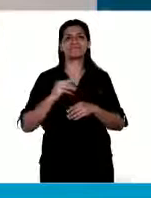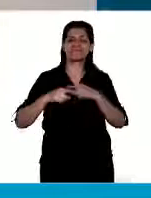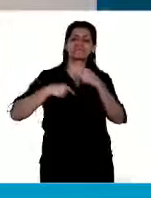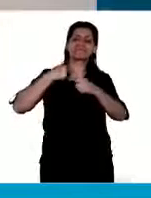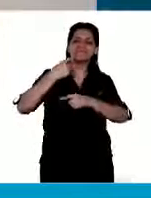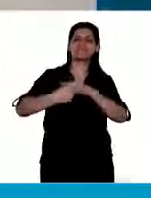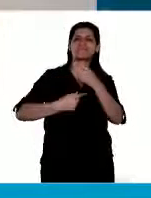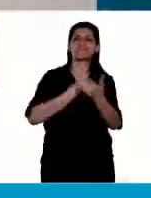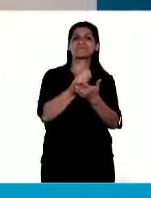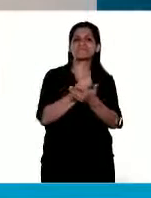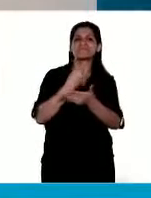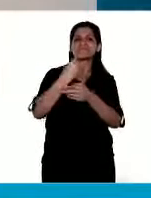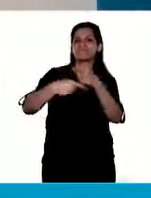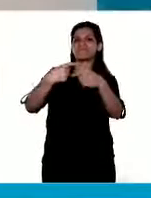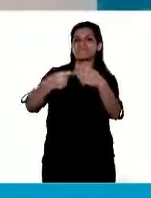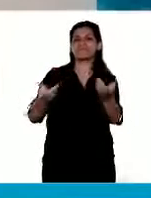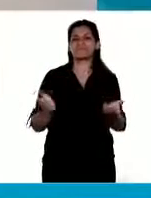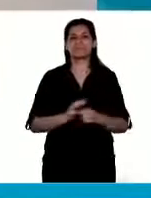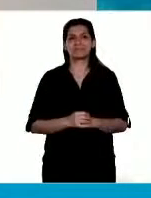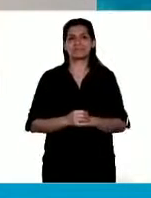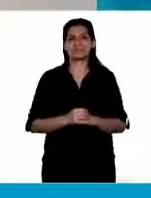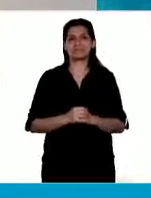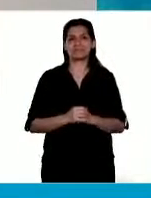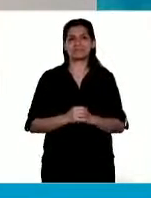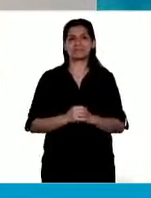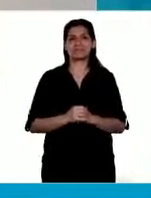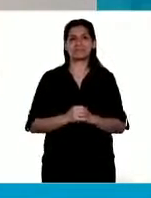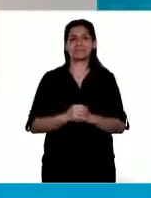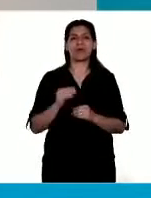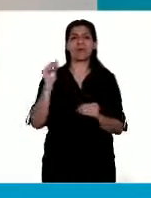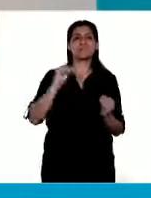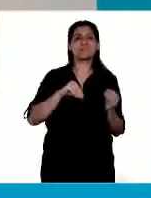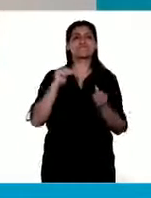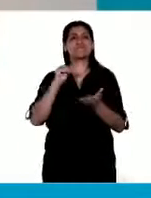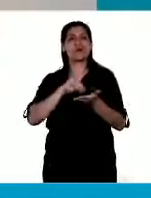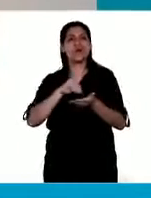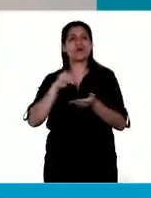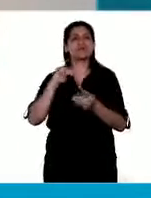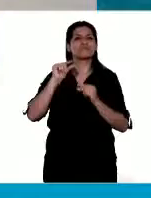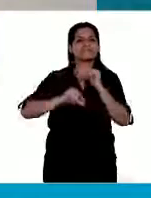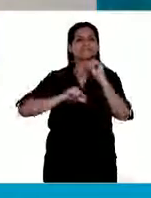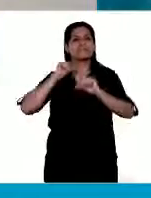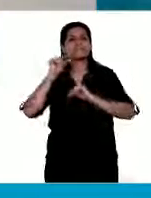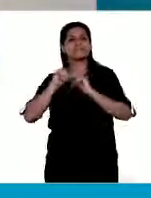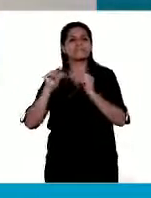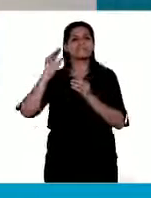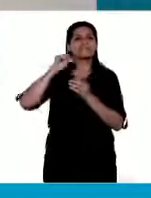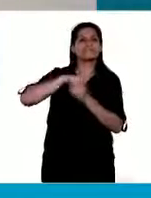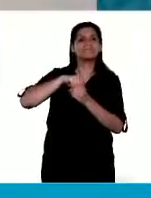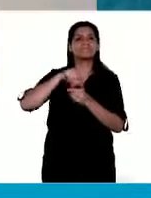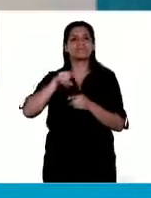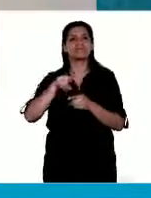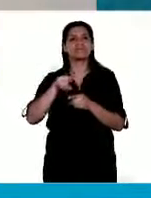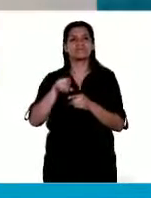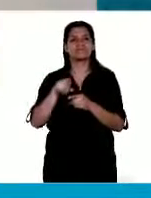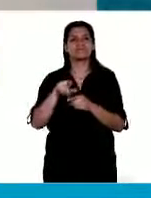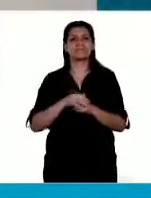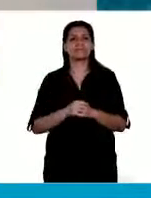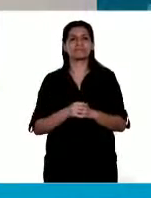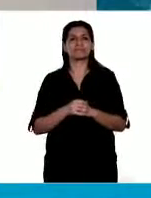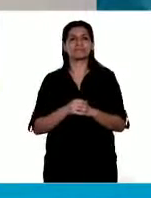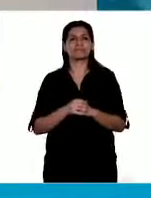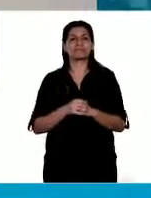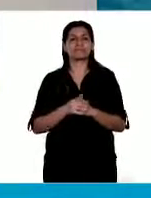muchos. ¿Y sabe cómo fuimos incorporando perspectivas y acuerdos? Muy fácil,